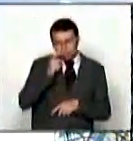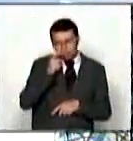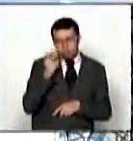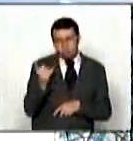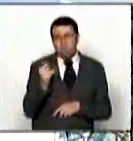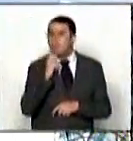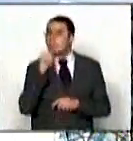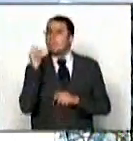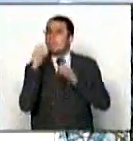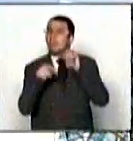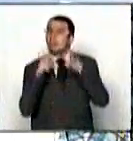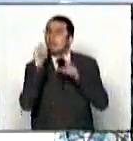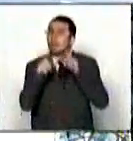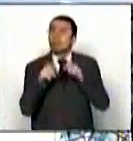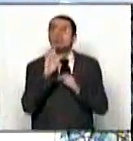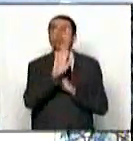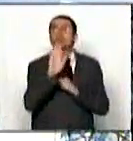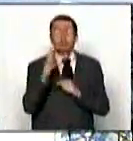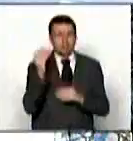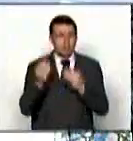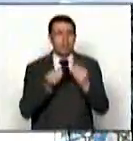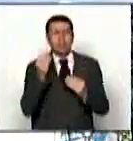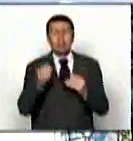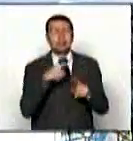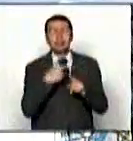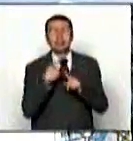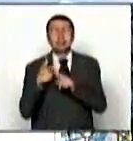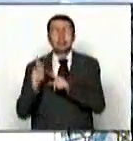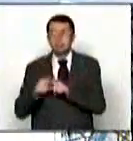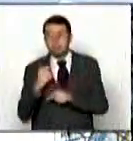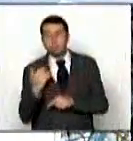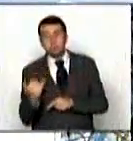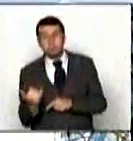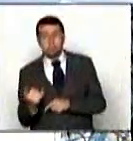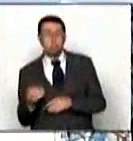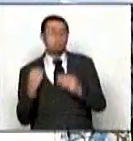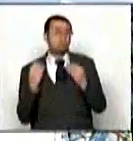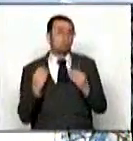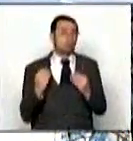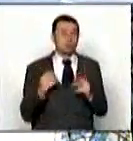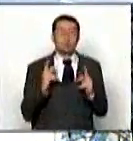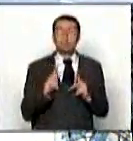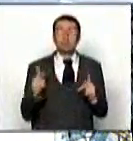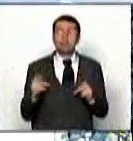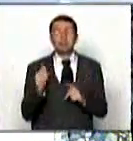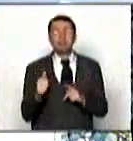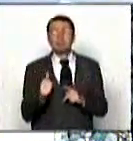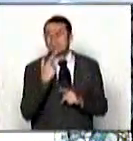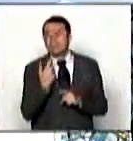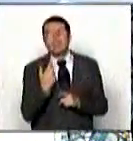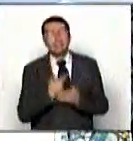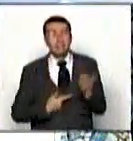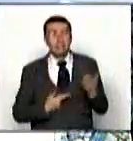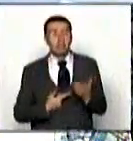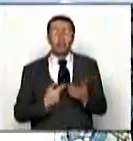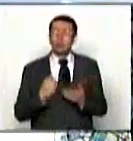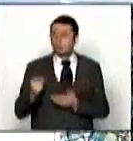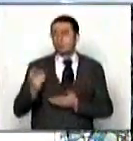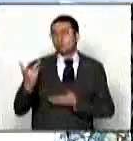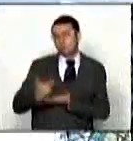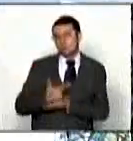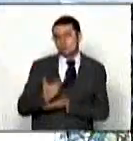preguntas que ustedes nos hacen por los diferentes medios electrónicos, la gran mayoría de la gente dice, recomiéndenme